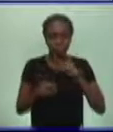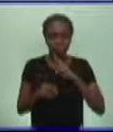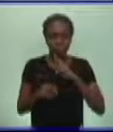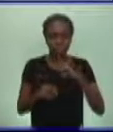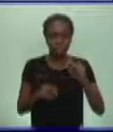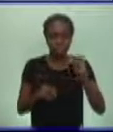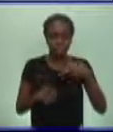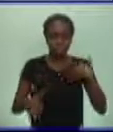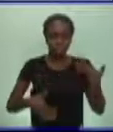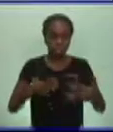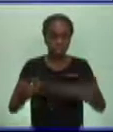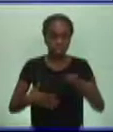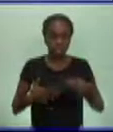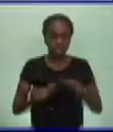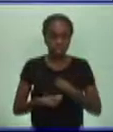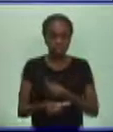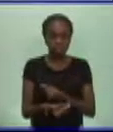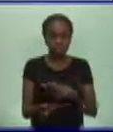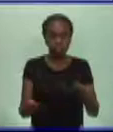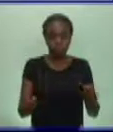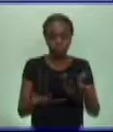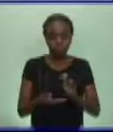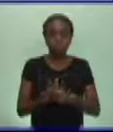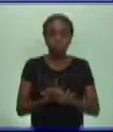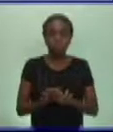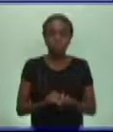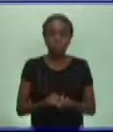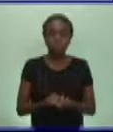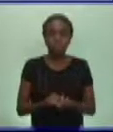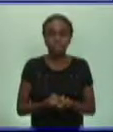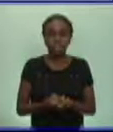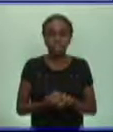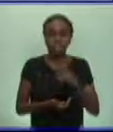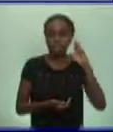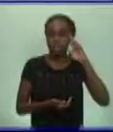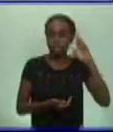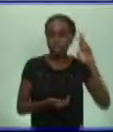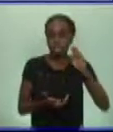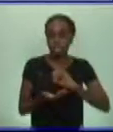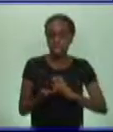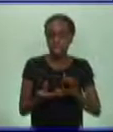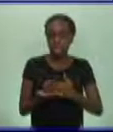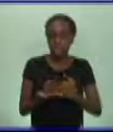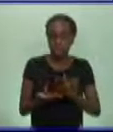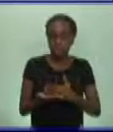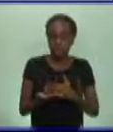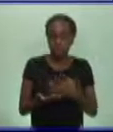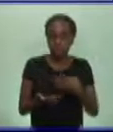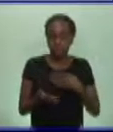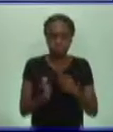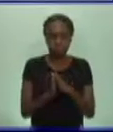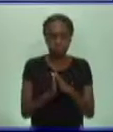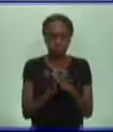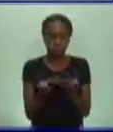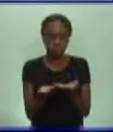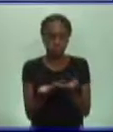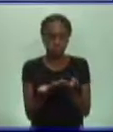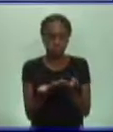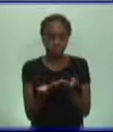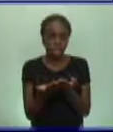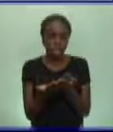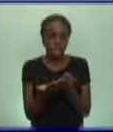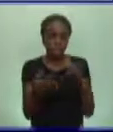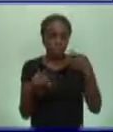las actividades que les tengo como propuesta. Recuerden que sus libros deben estar abiertos en las páginas